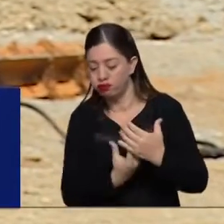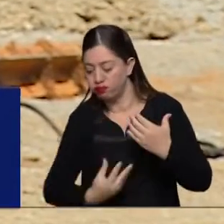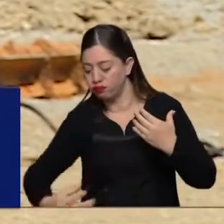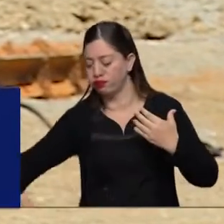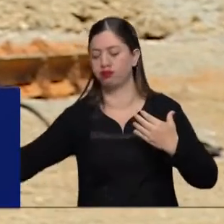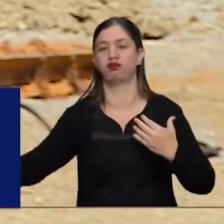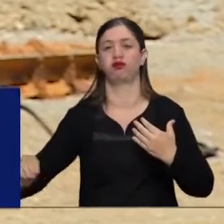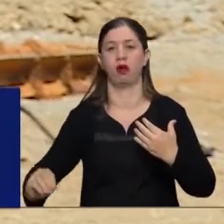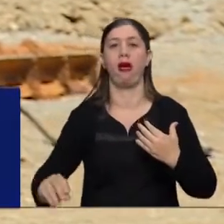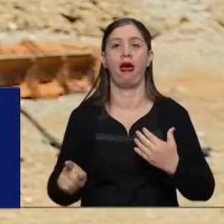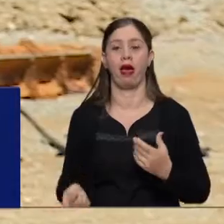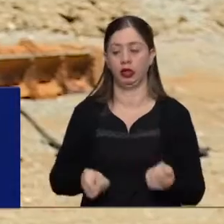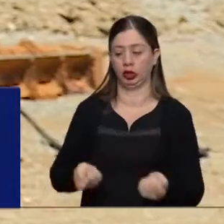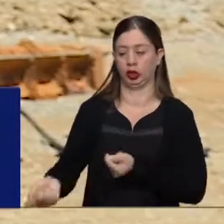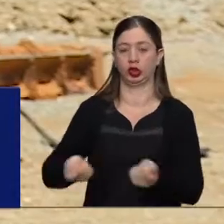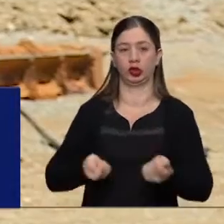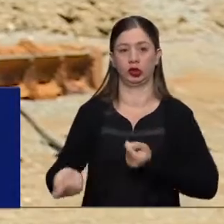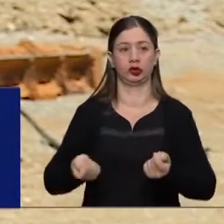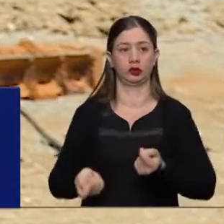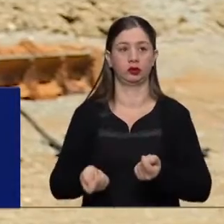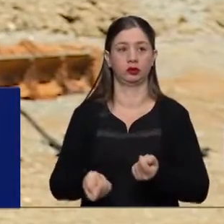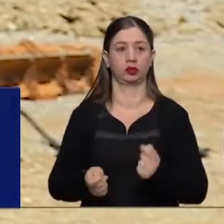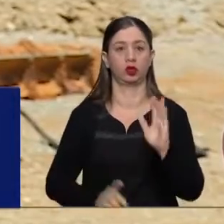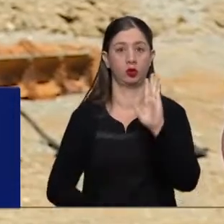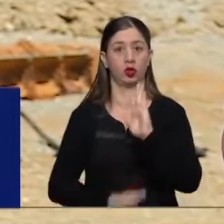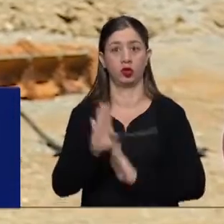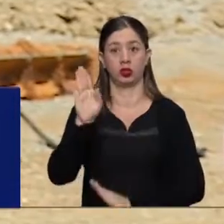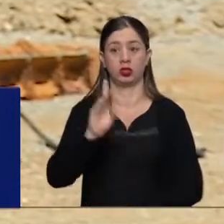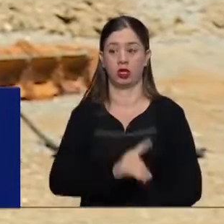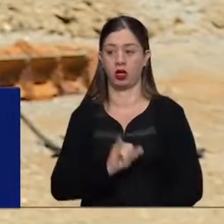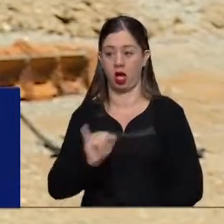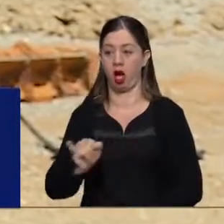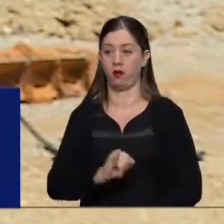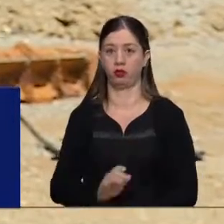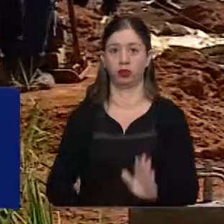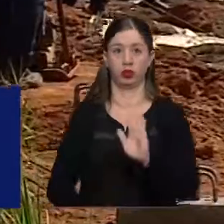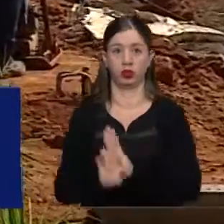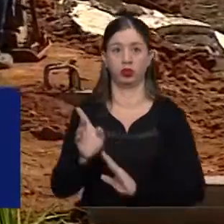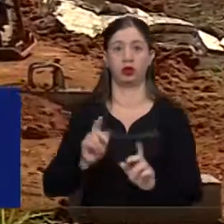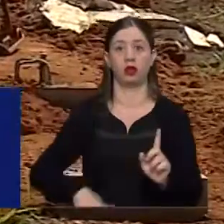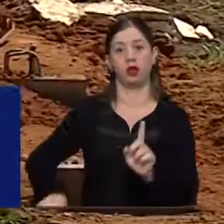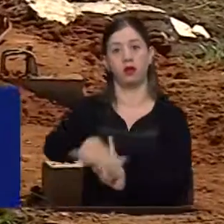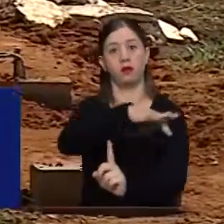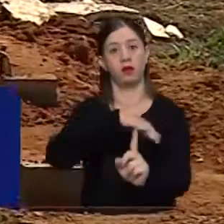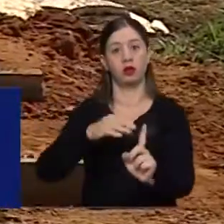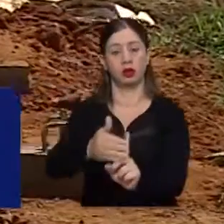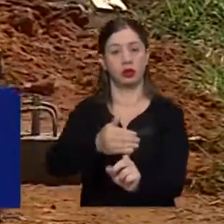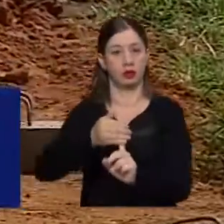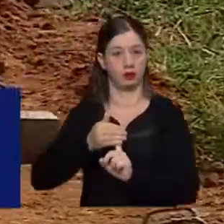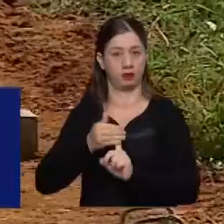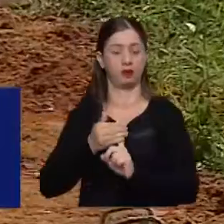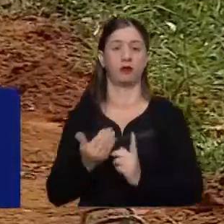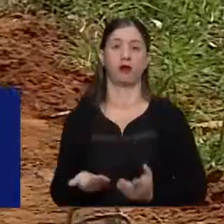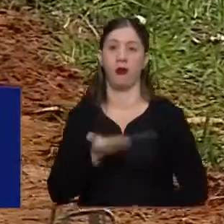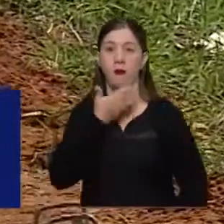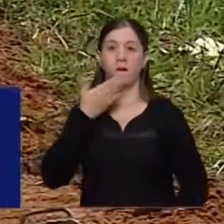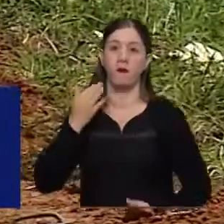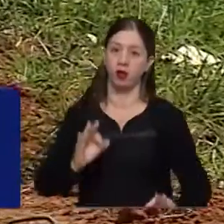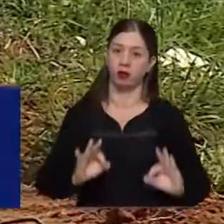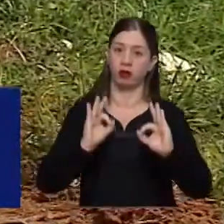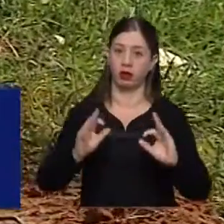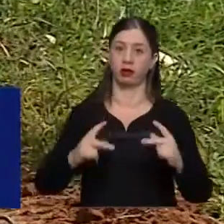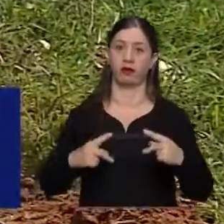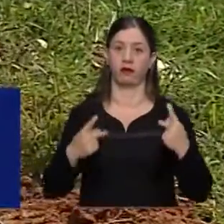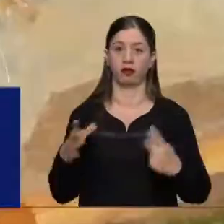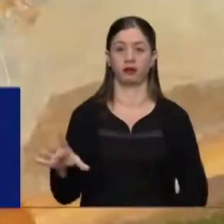tratamientos de aguas residuales, para que Jamundí se desarrolle de una forma distinta. Protege el medio ambiente, pero también va a generar mejor calidad de vida a nuestros